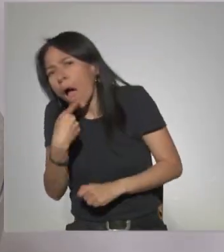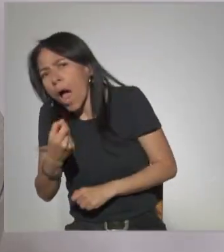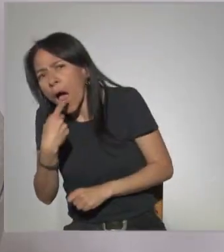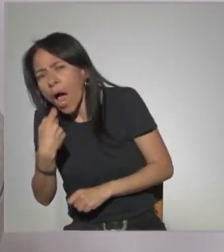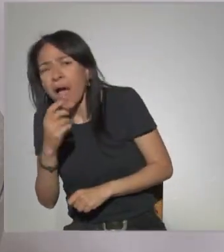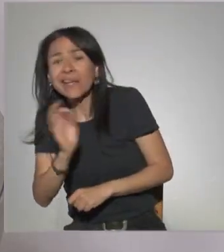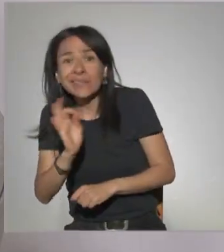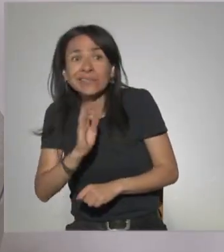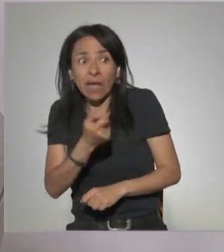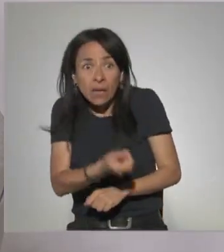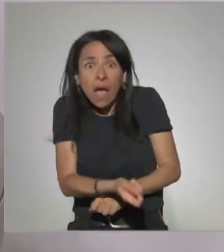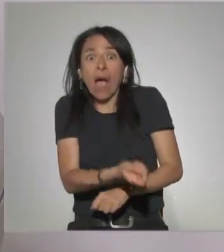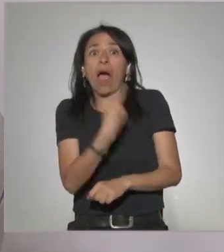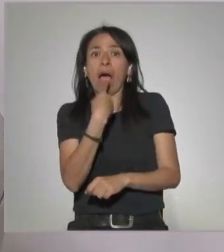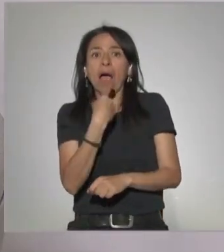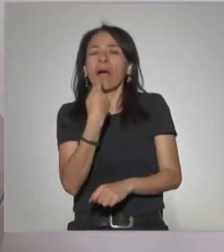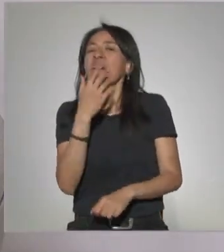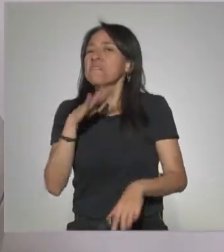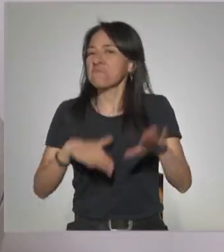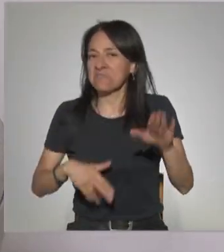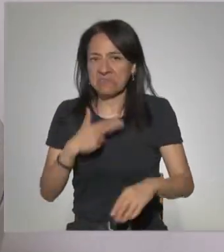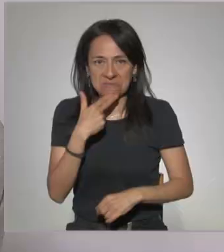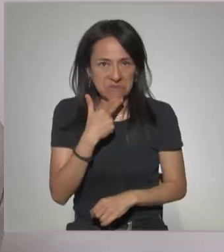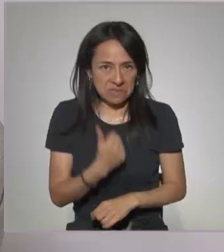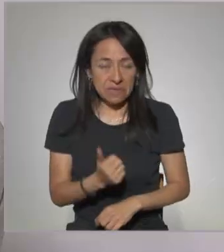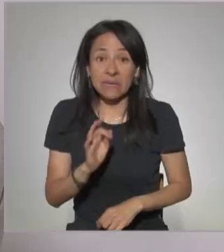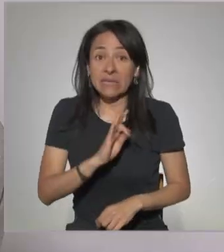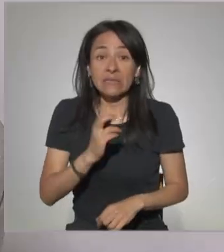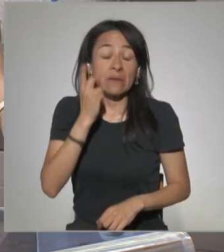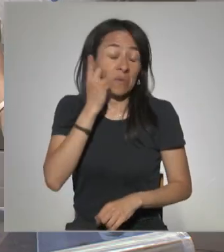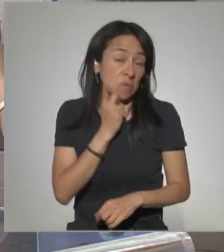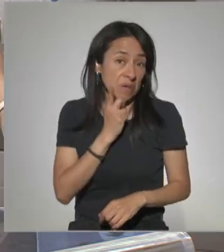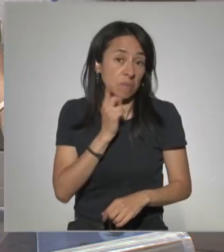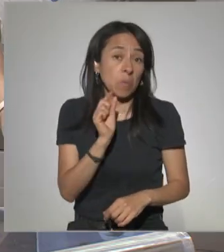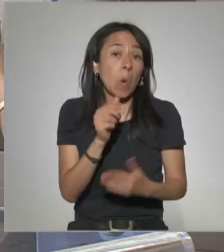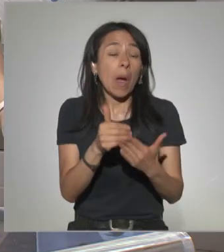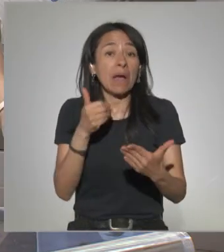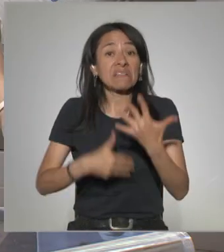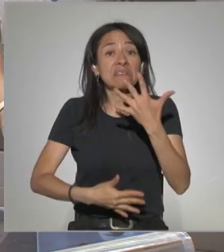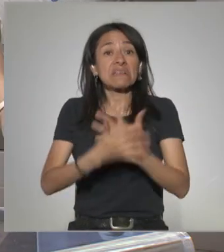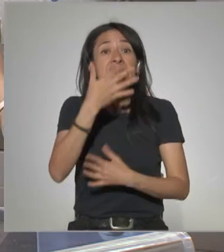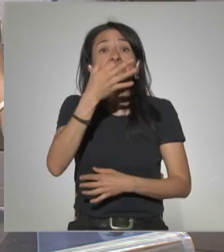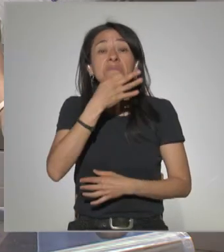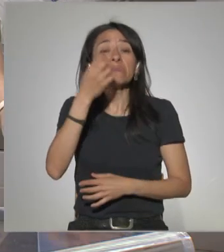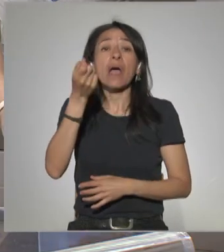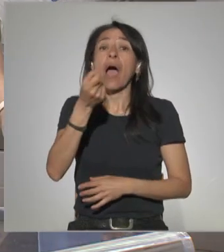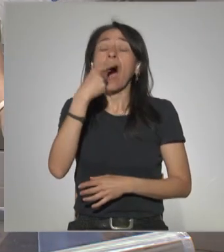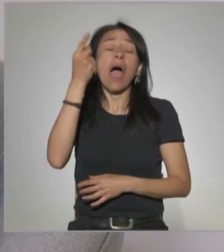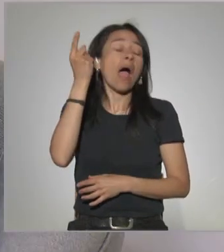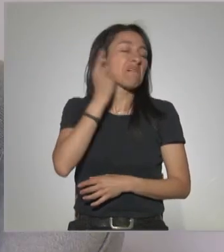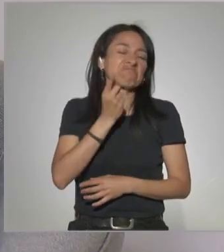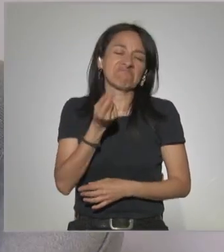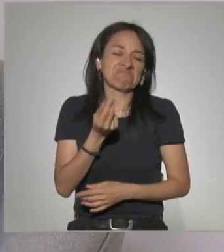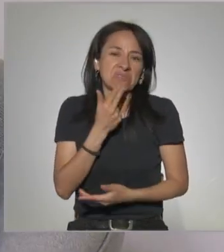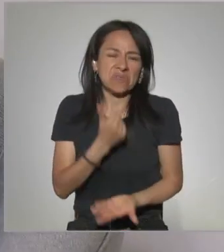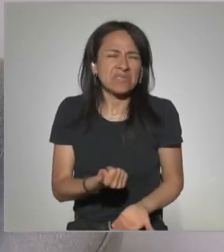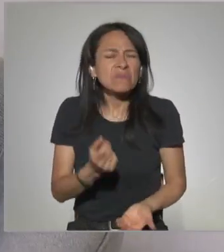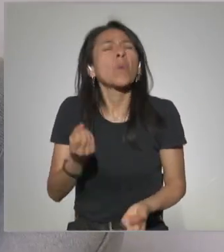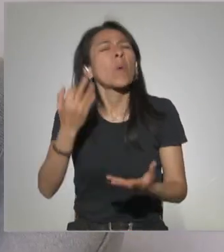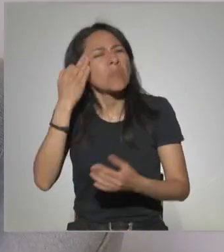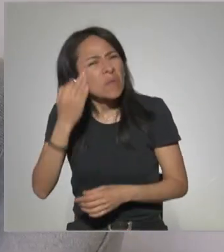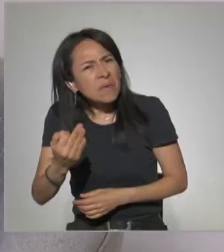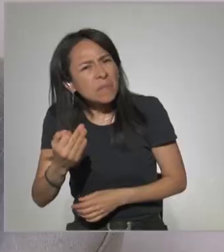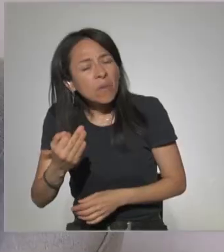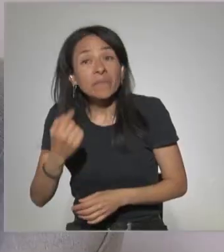si yo me la voy a tomar 15 minutos antes de dormir, no tiene gran efecto, ¿no? ¿Cuánto tiempo antes? Cuando afuera